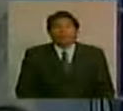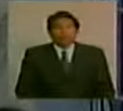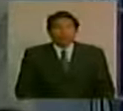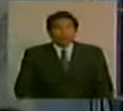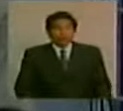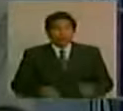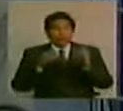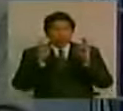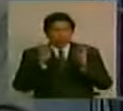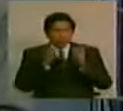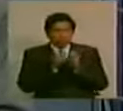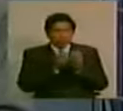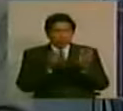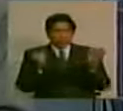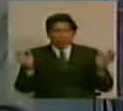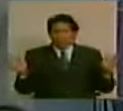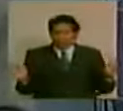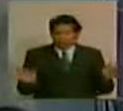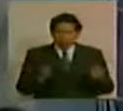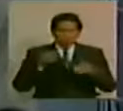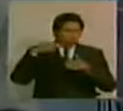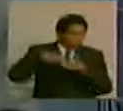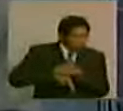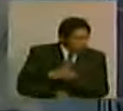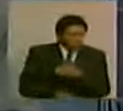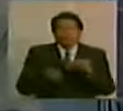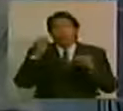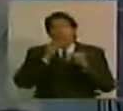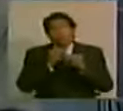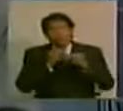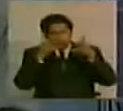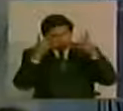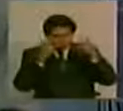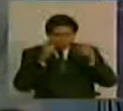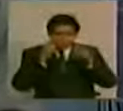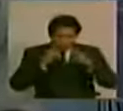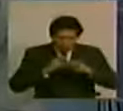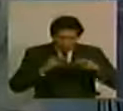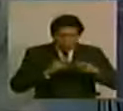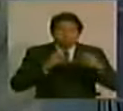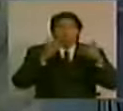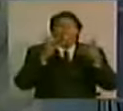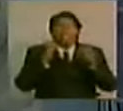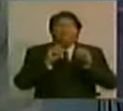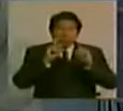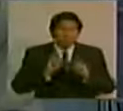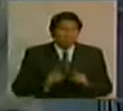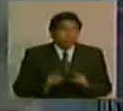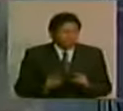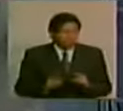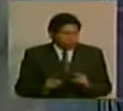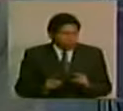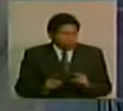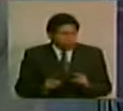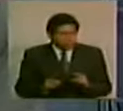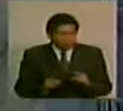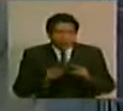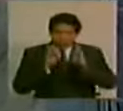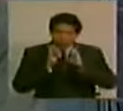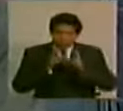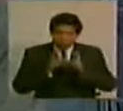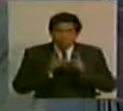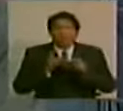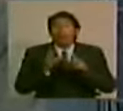El tema es amplio, el tema es denso, el tema necesita mucho análisis, de ahí que hemos querido, por ejemplo, responder a